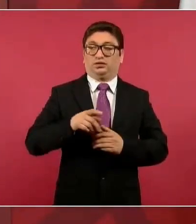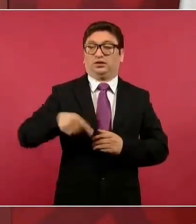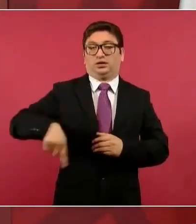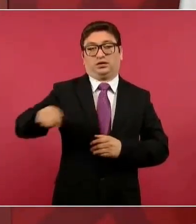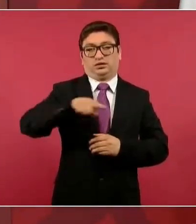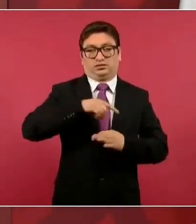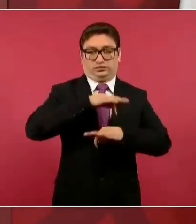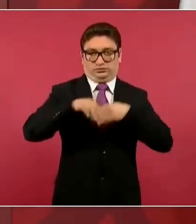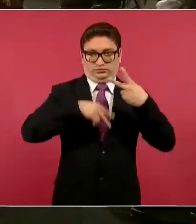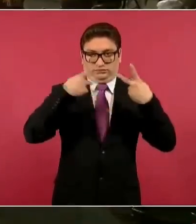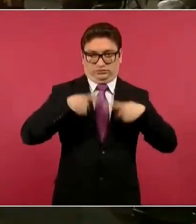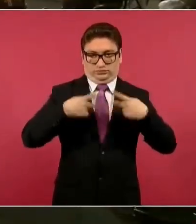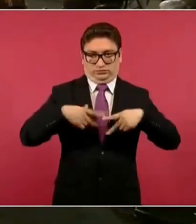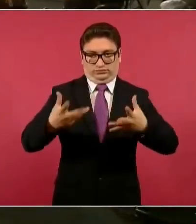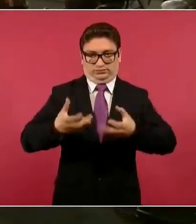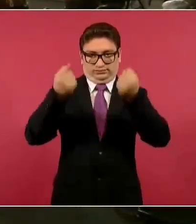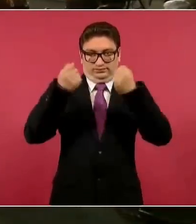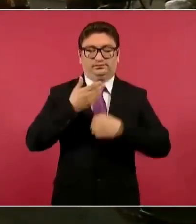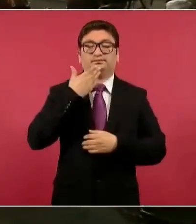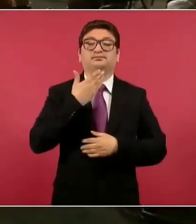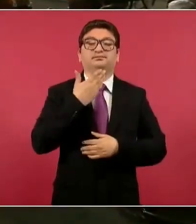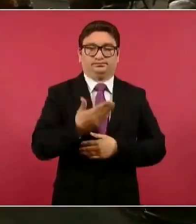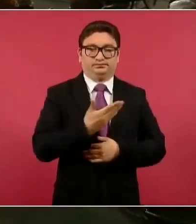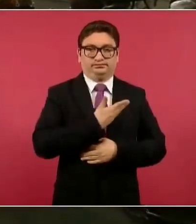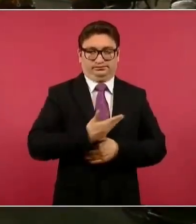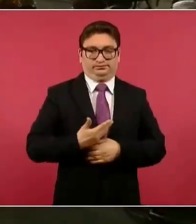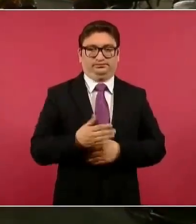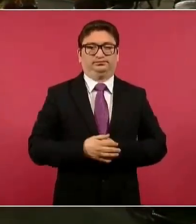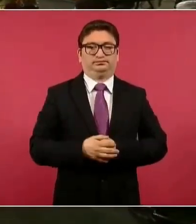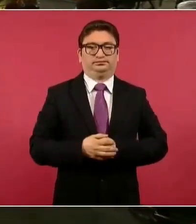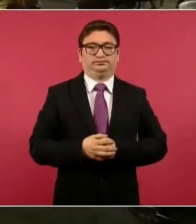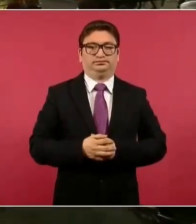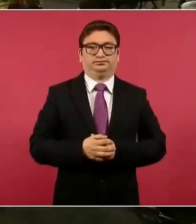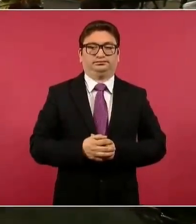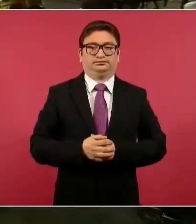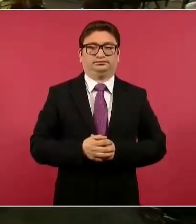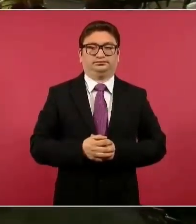pueblo. Bien, presidente. Antes de